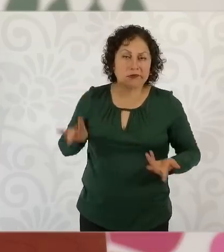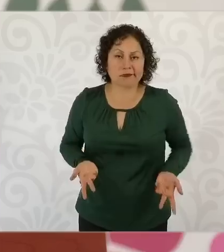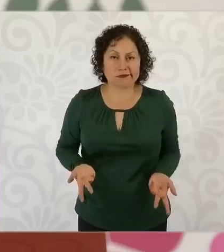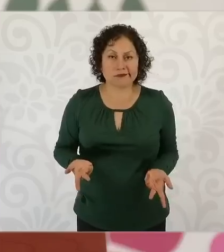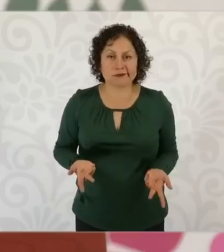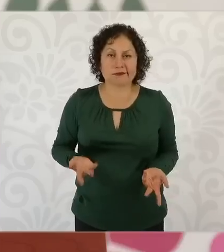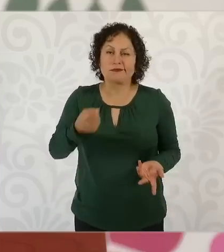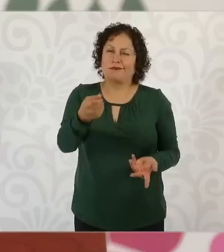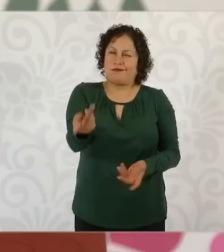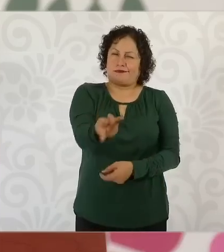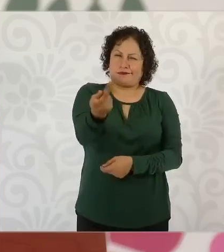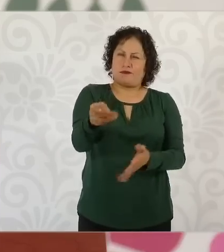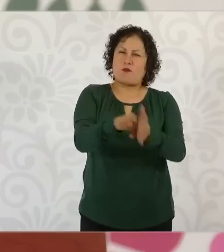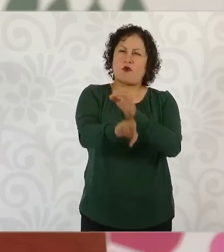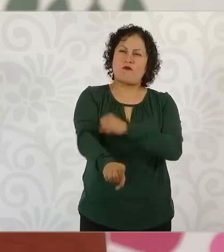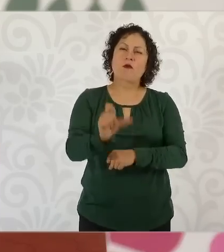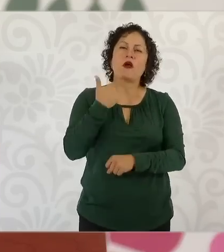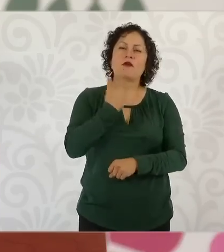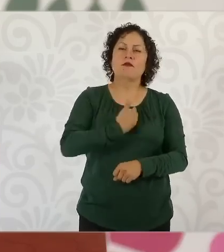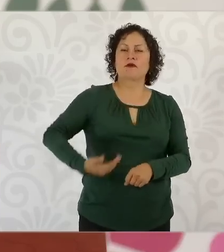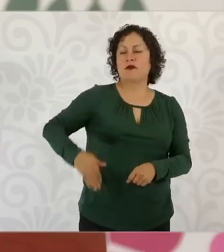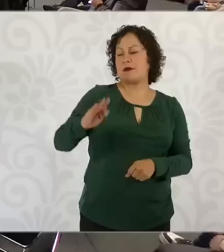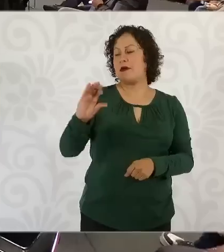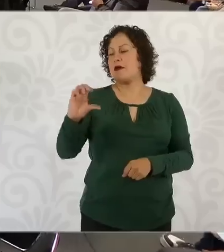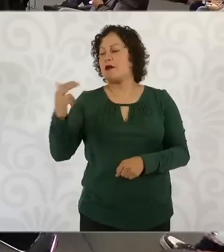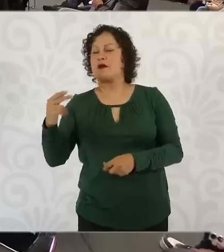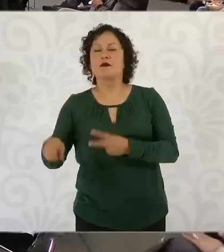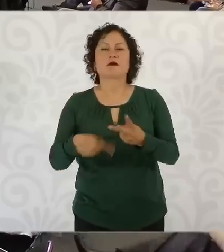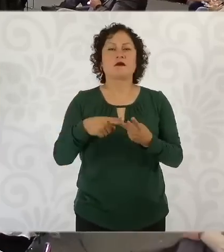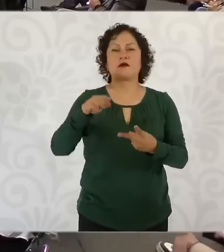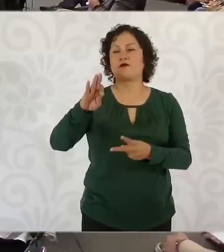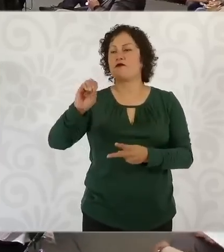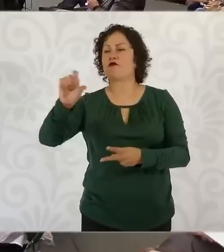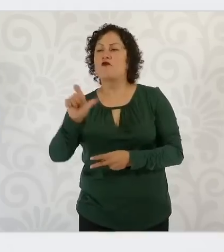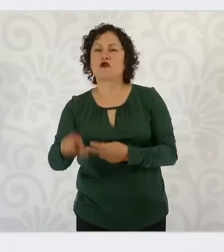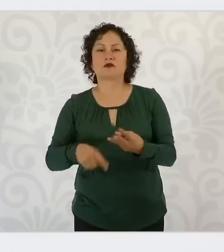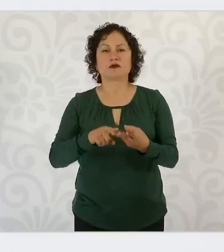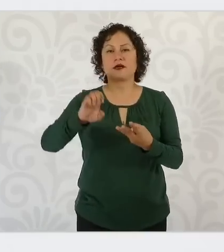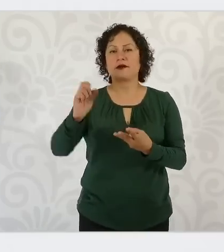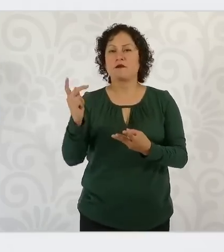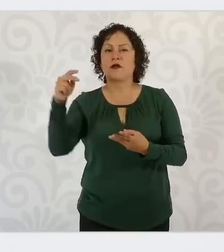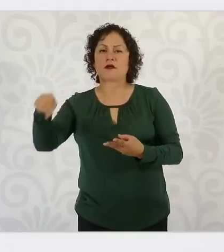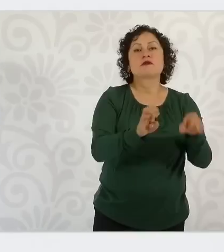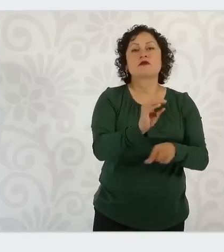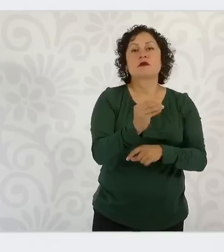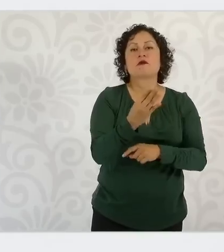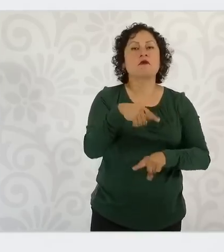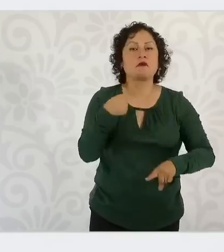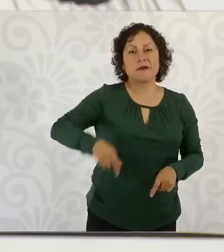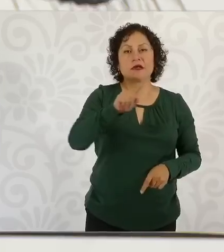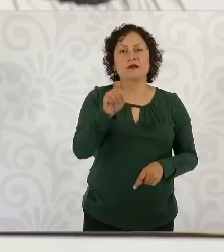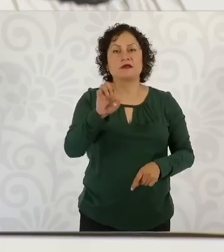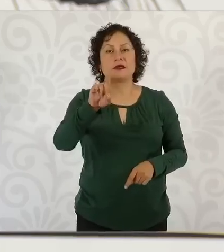con Calderón o con Fox o con Peña eran muy independientes y autónomos.